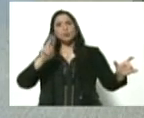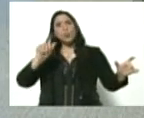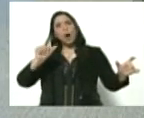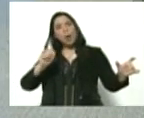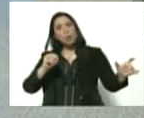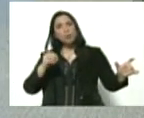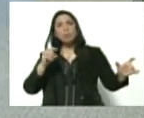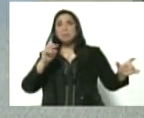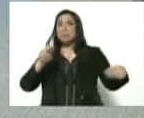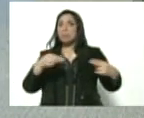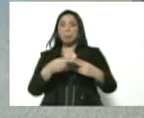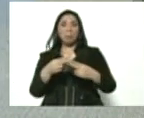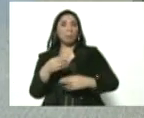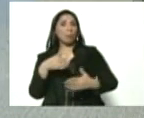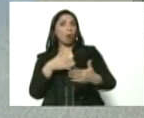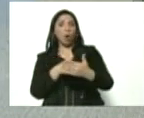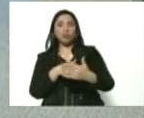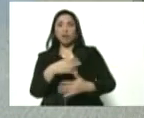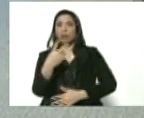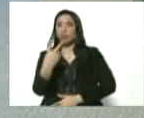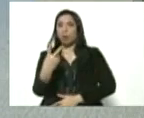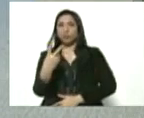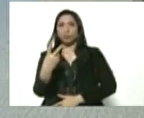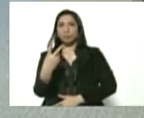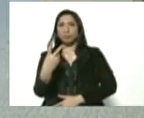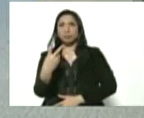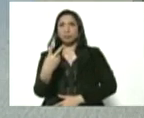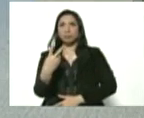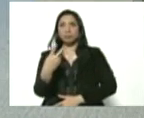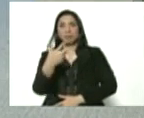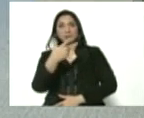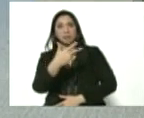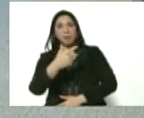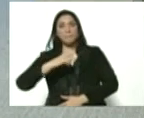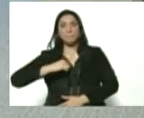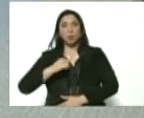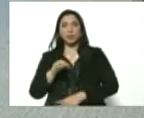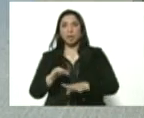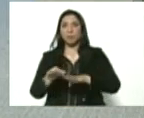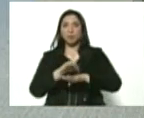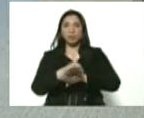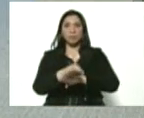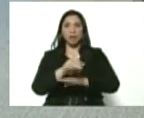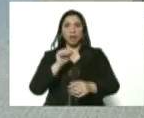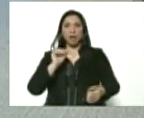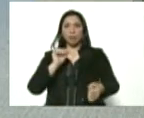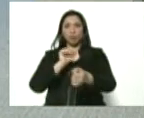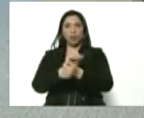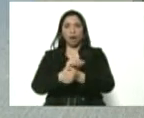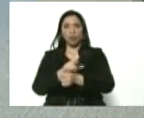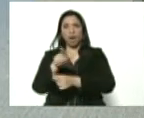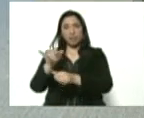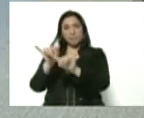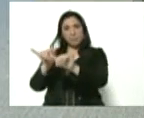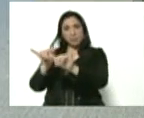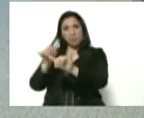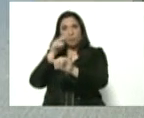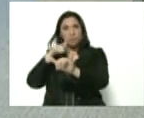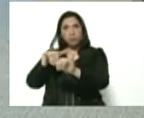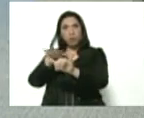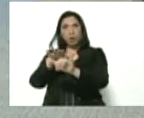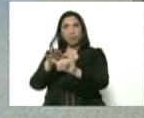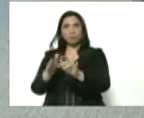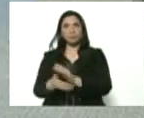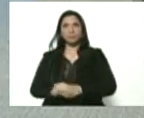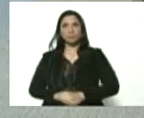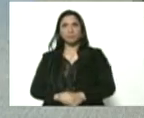contra dos milicianos y tres policías municipales que los capturaron allí en la localidad